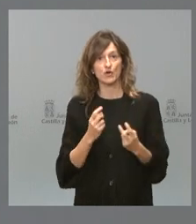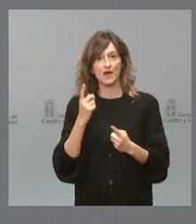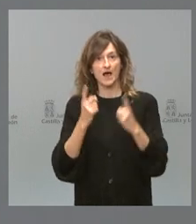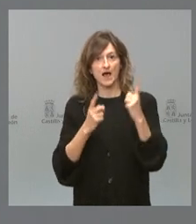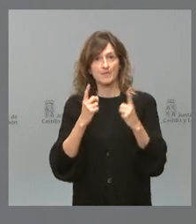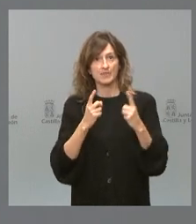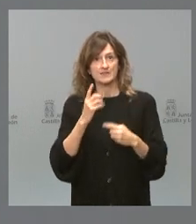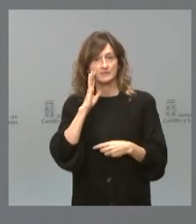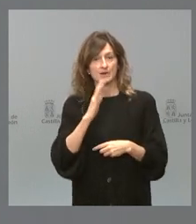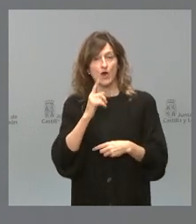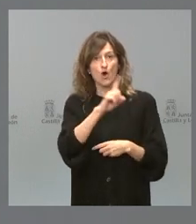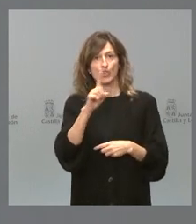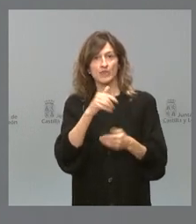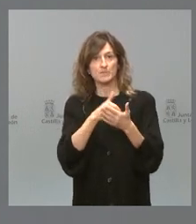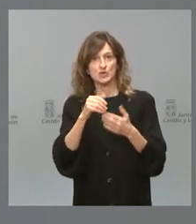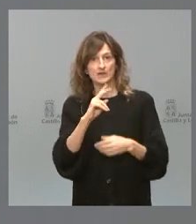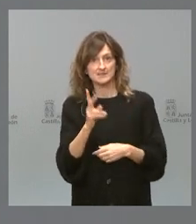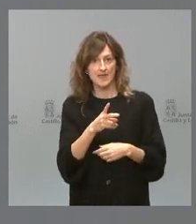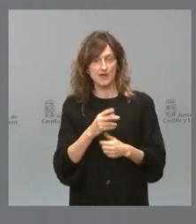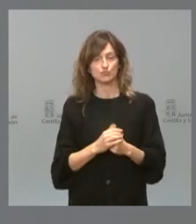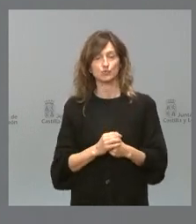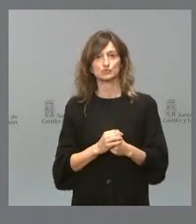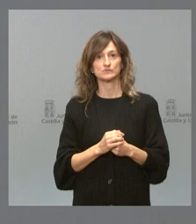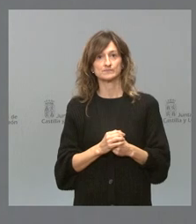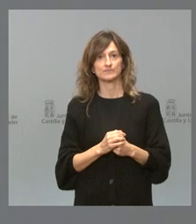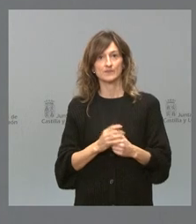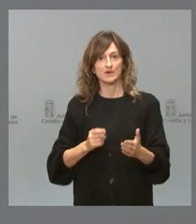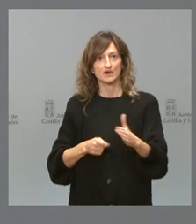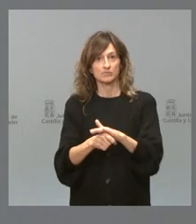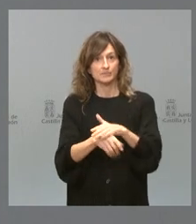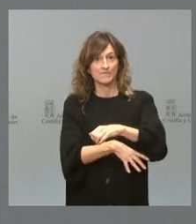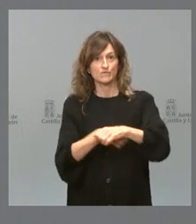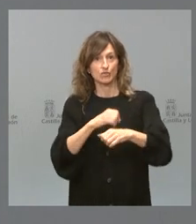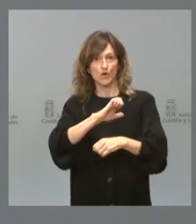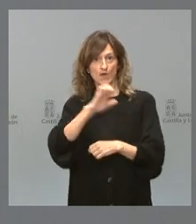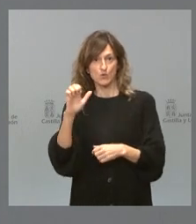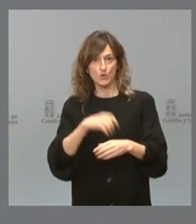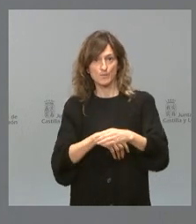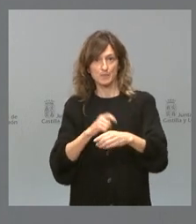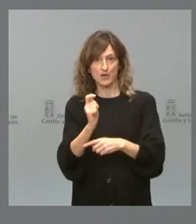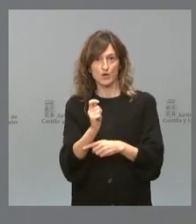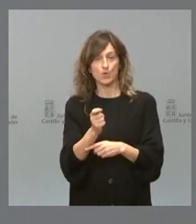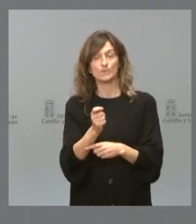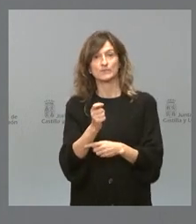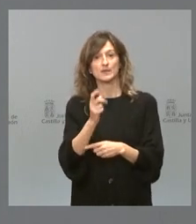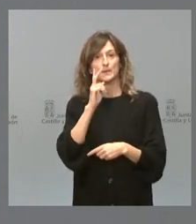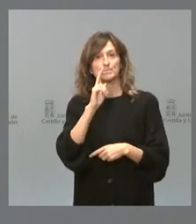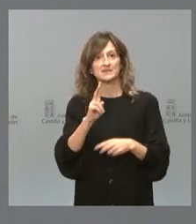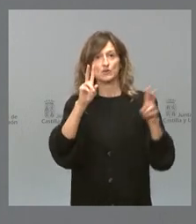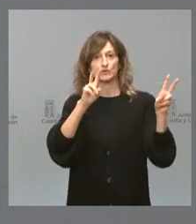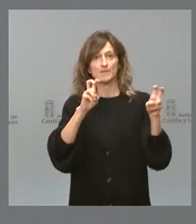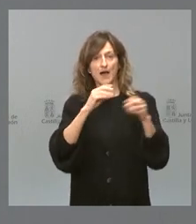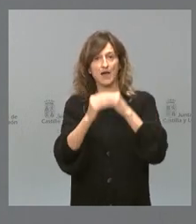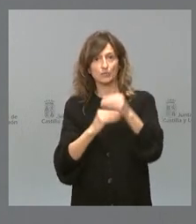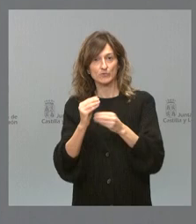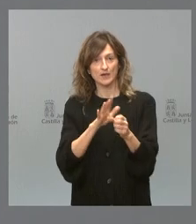importancia son Casi 11 millones de euros gran parte de esto financiado con fondos europeos y habrán visto ustedes que estaba sal una gran parte de esas actuaciones